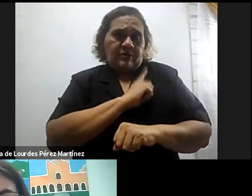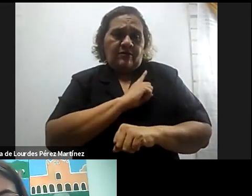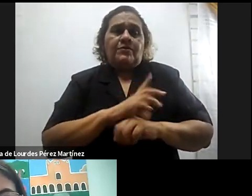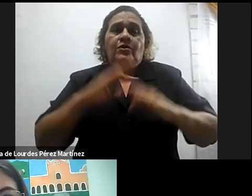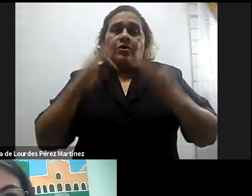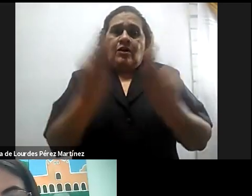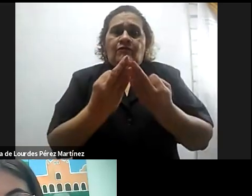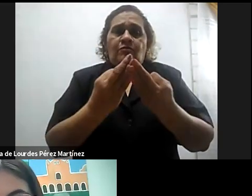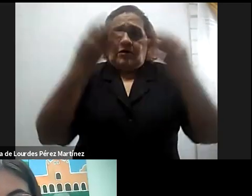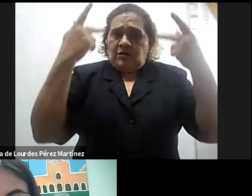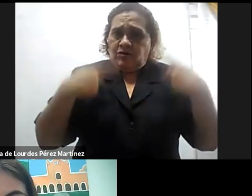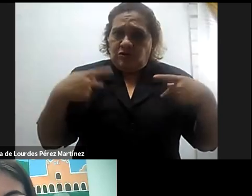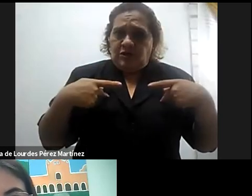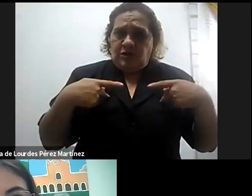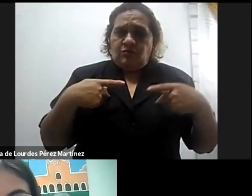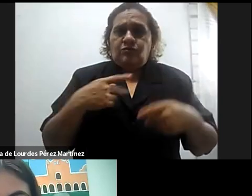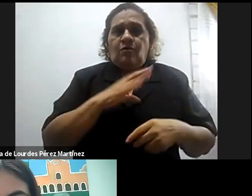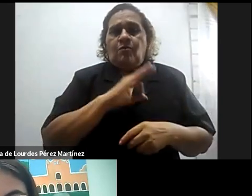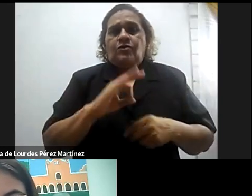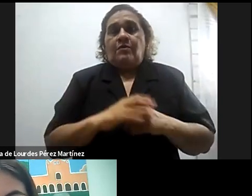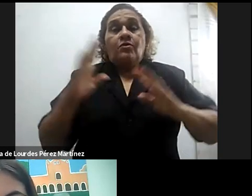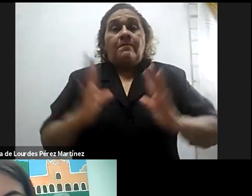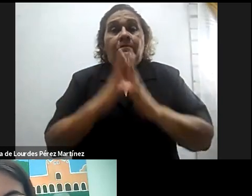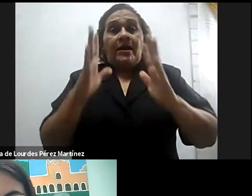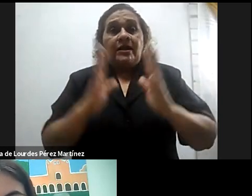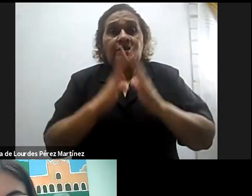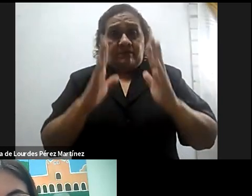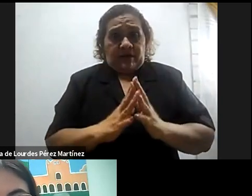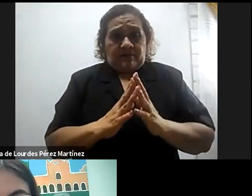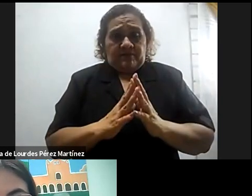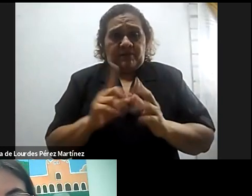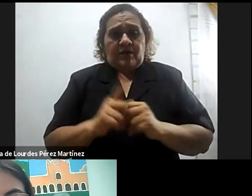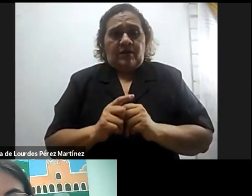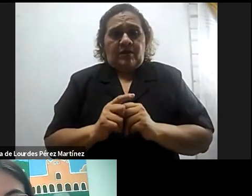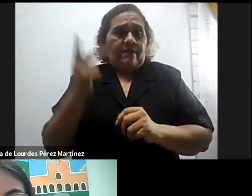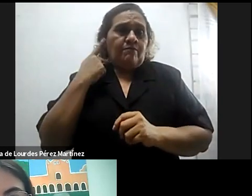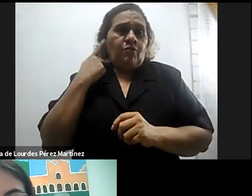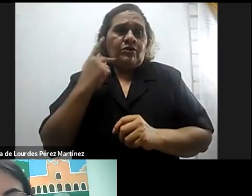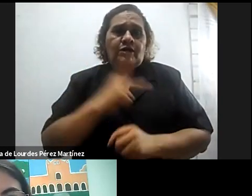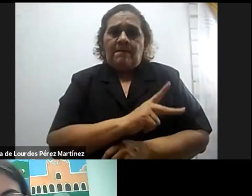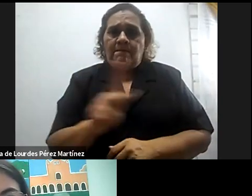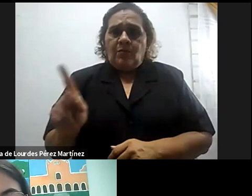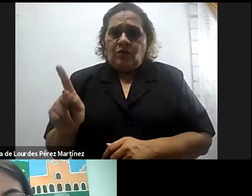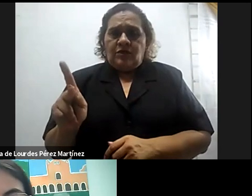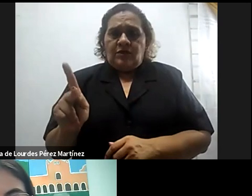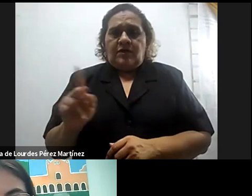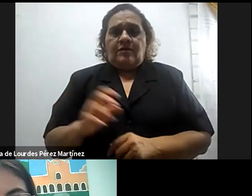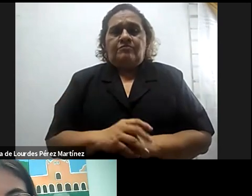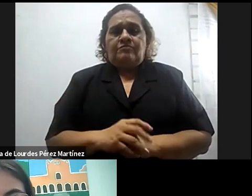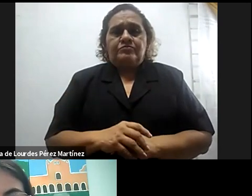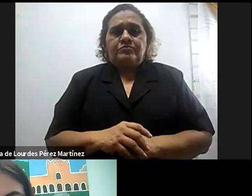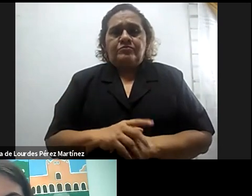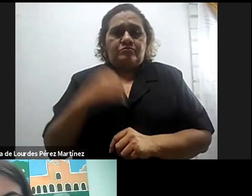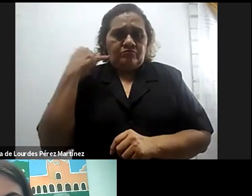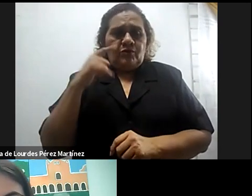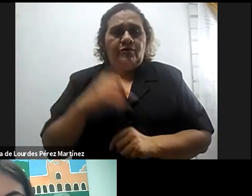que los ciudadanos podemos participar activamente en la política pública de nuestro estado es precisamente